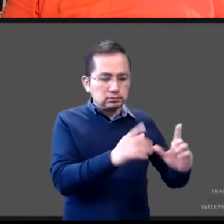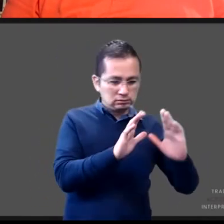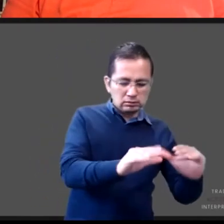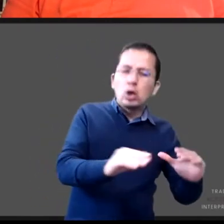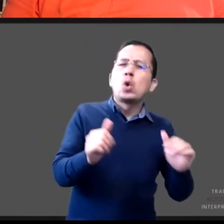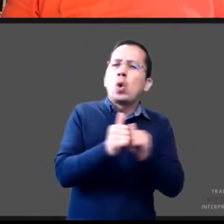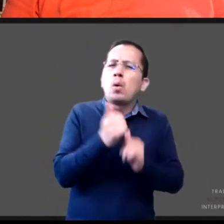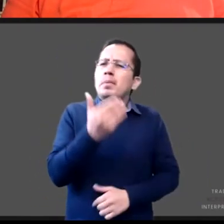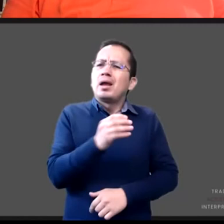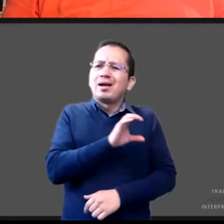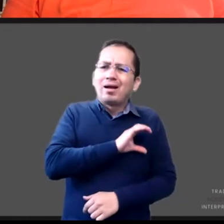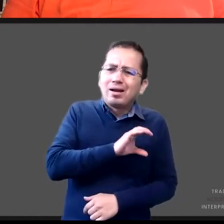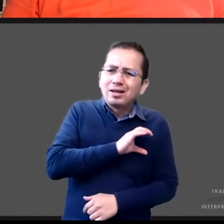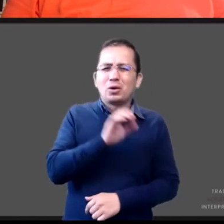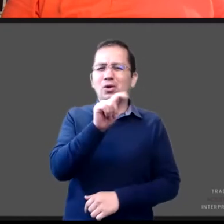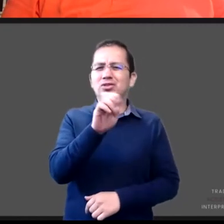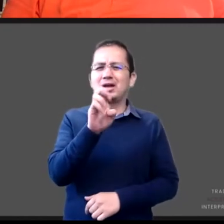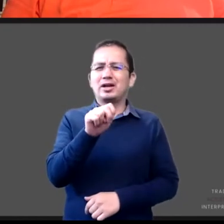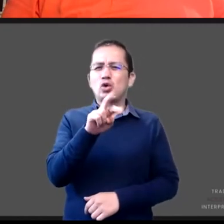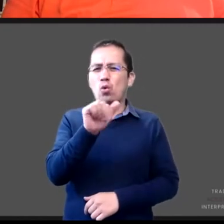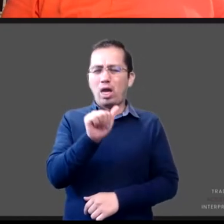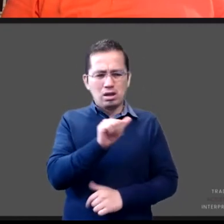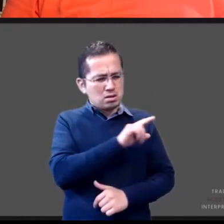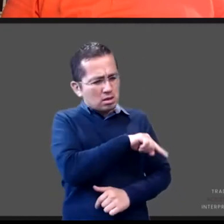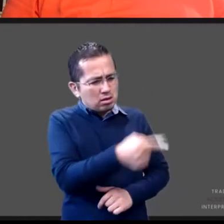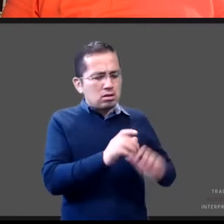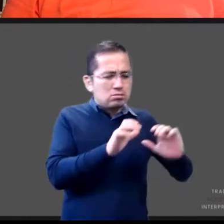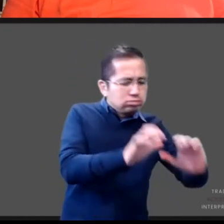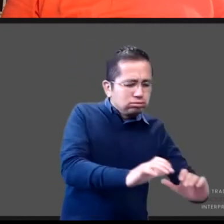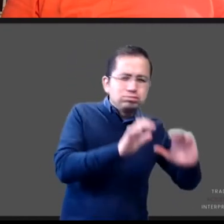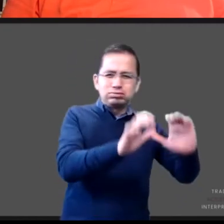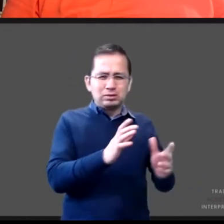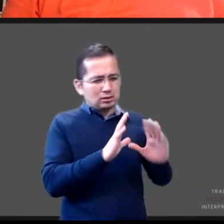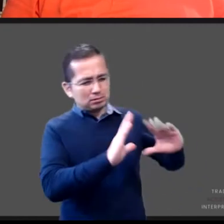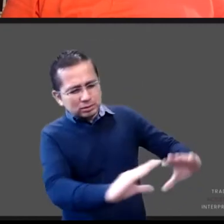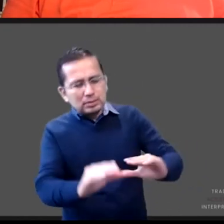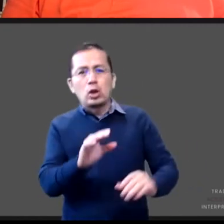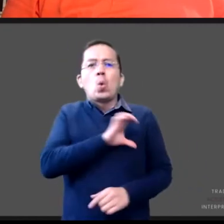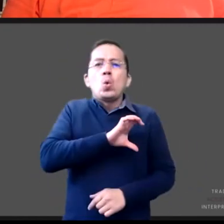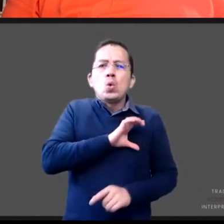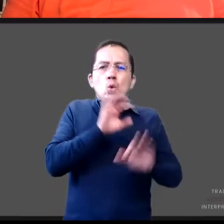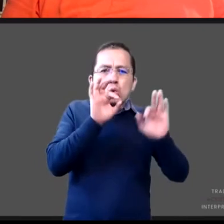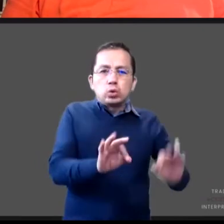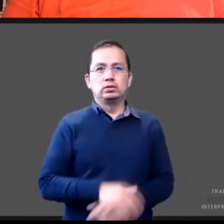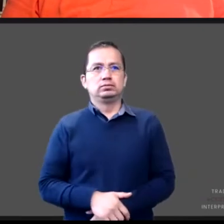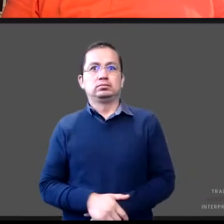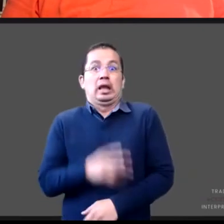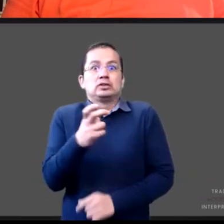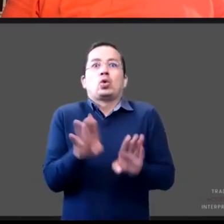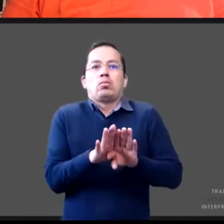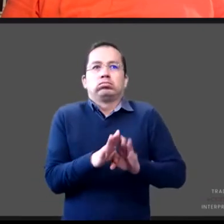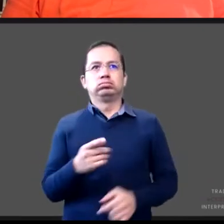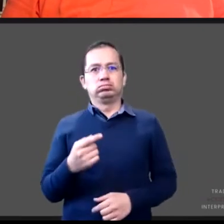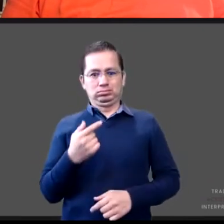carácter reflexivo, ¿no?, donde la propia persona tiene que cuestionar pues su propia crianza a la que estuvo sujeto,